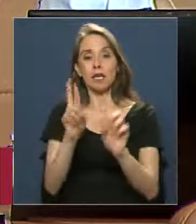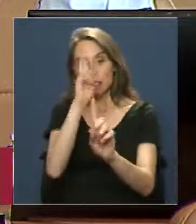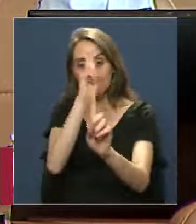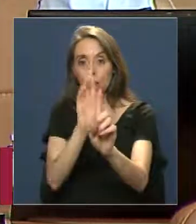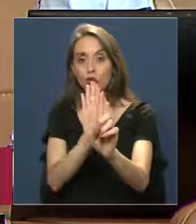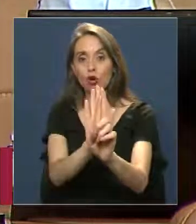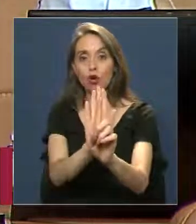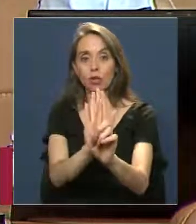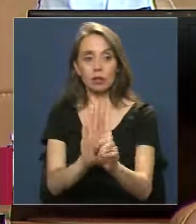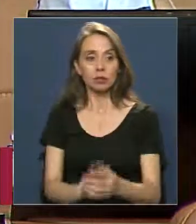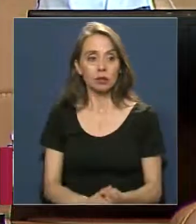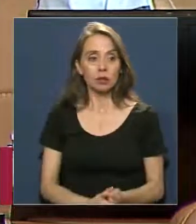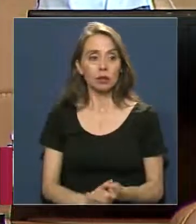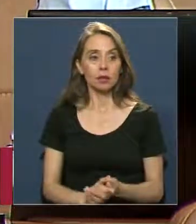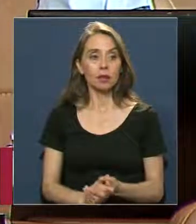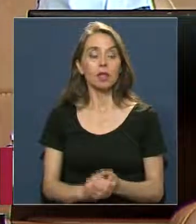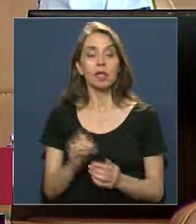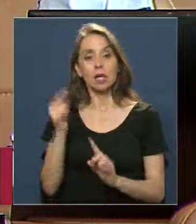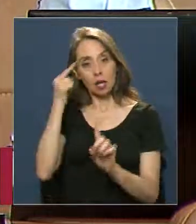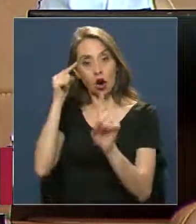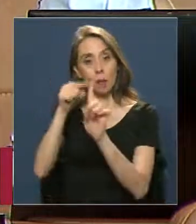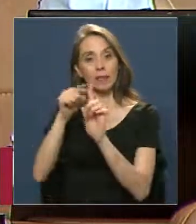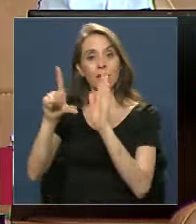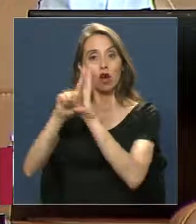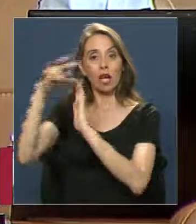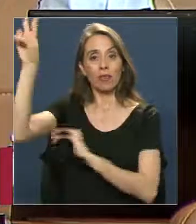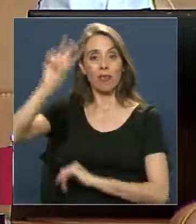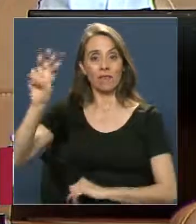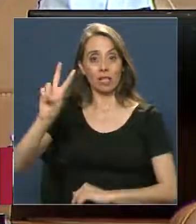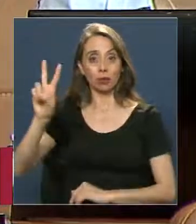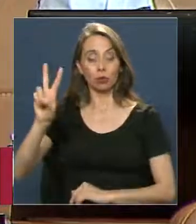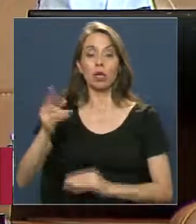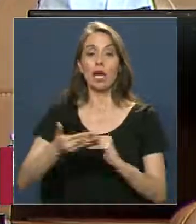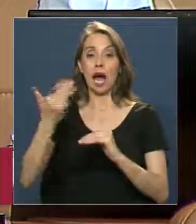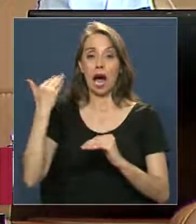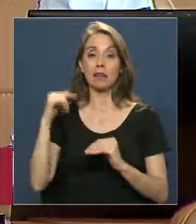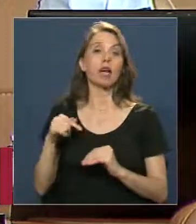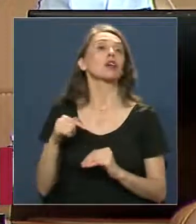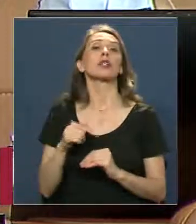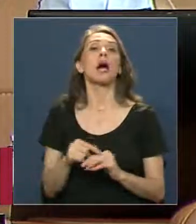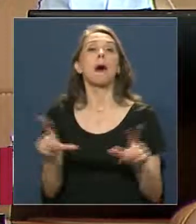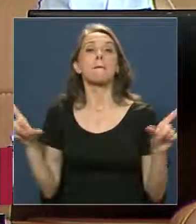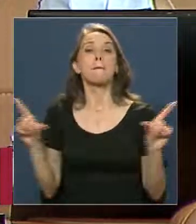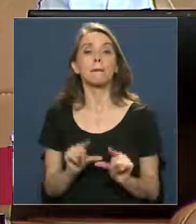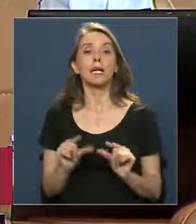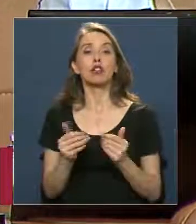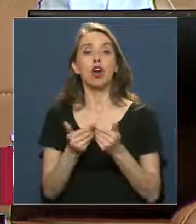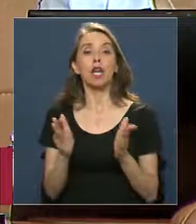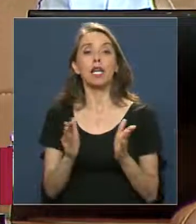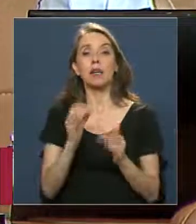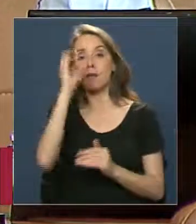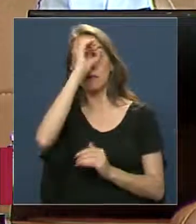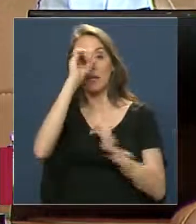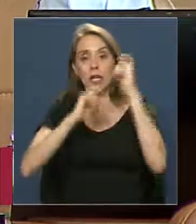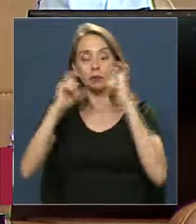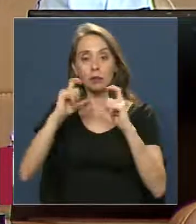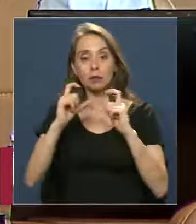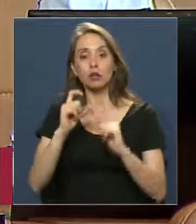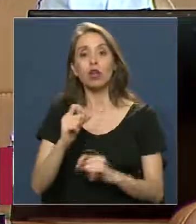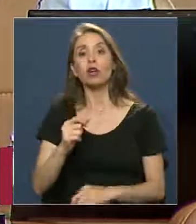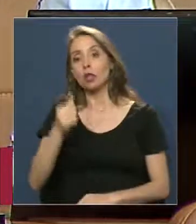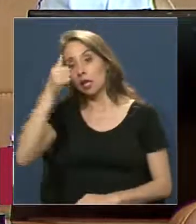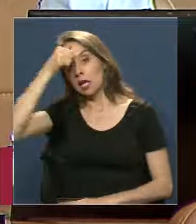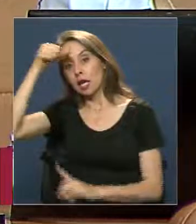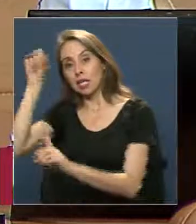tolerancia. El objetivo de esta ley fue, y es claramente, restringir la libertad de expresión. Se castiga con pena